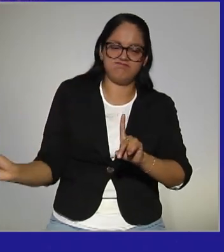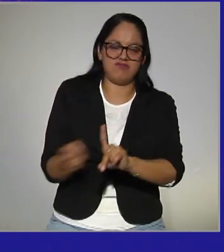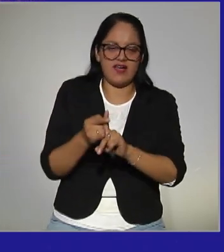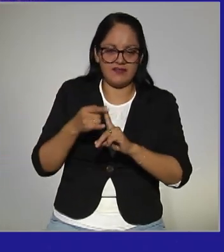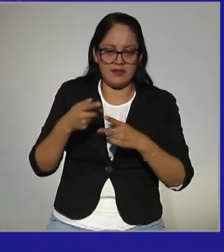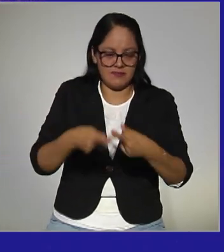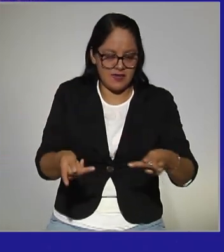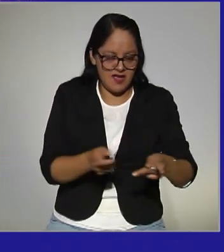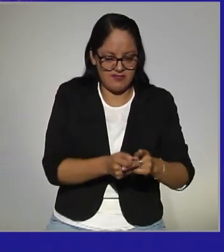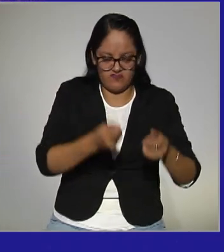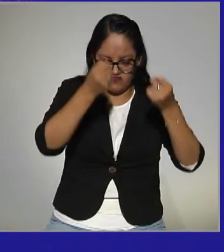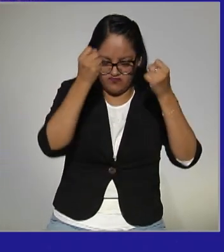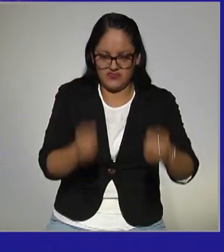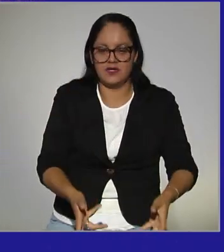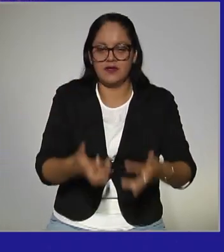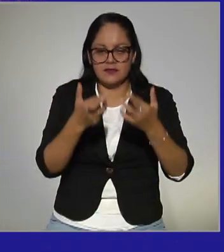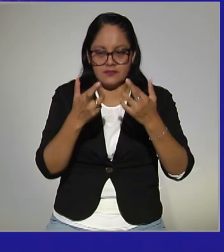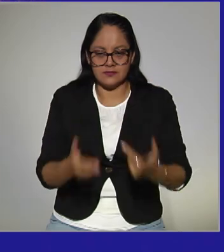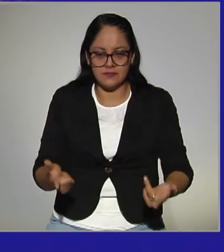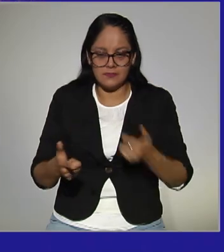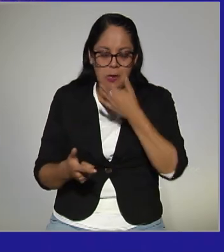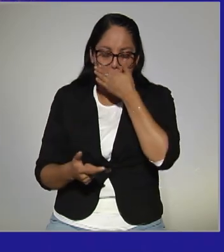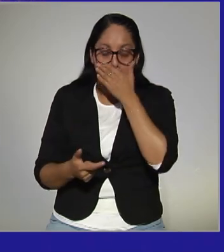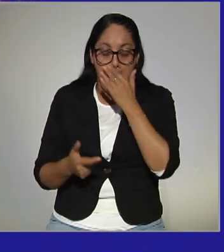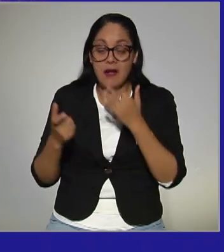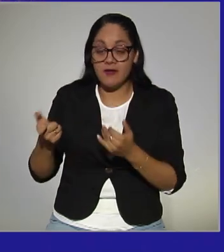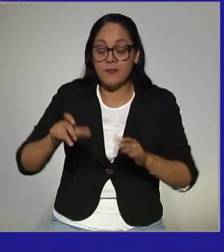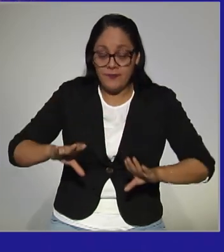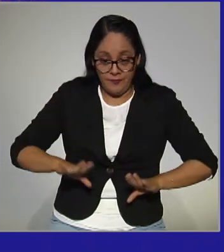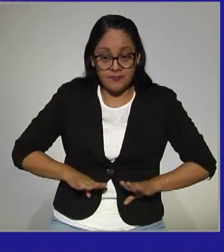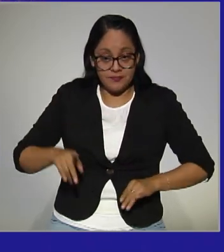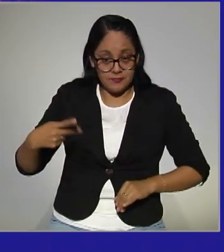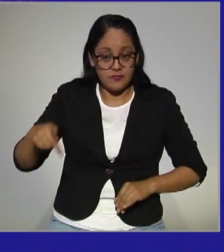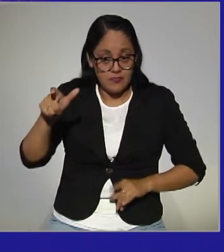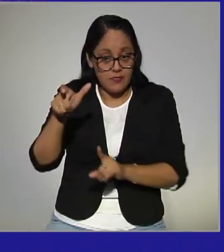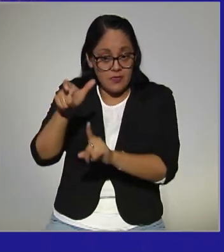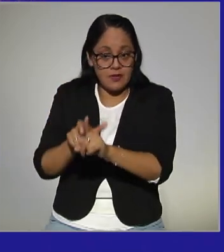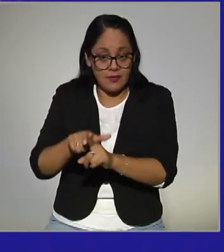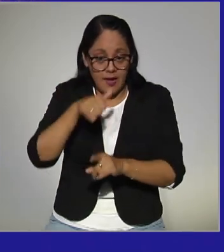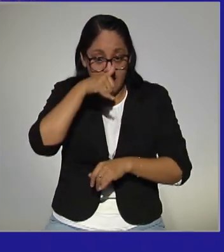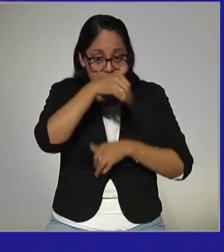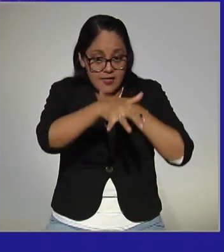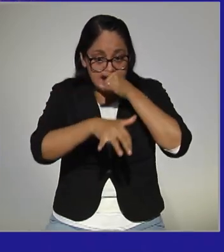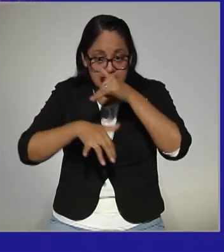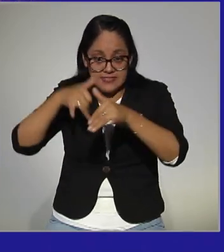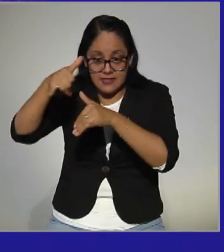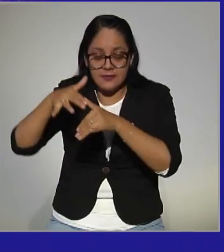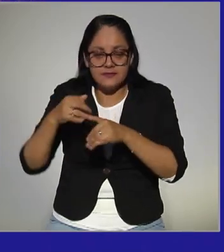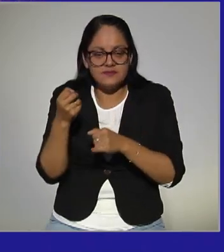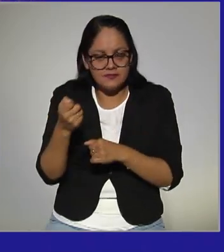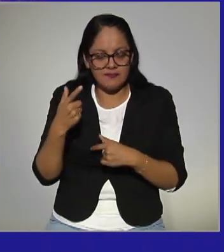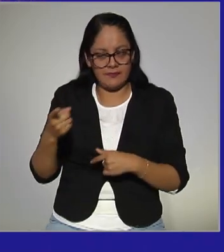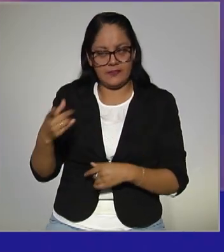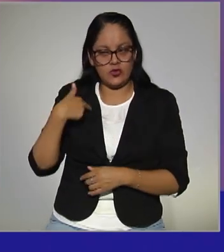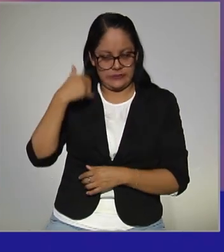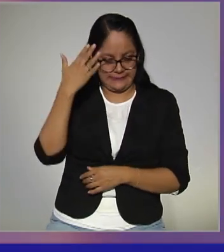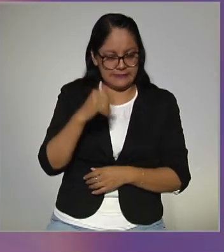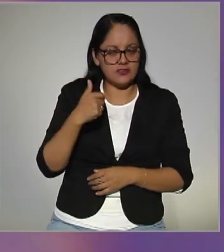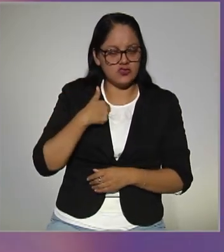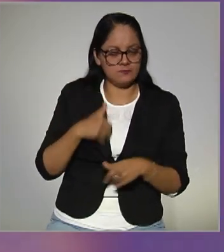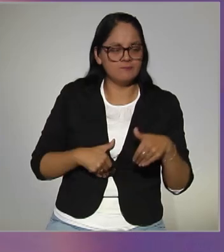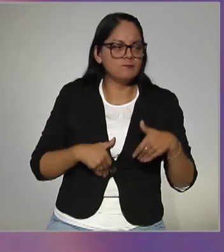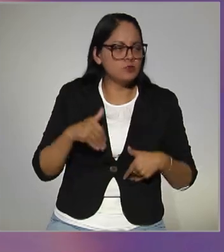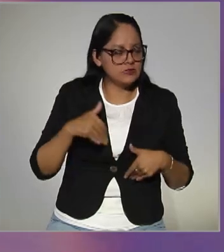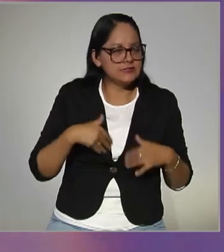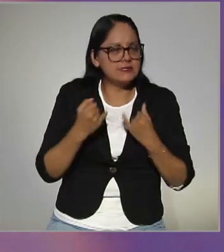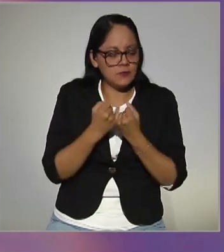trastes. O sea, tenía actitudes agresivas que sabía de antemano que a mí me molestaban mucho.